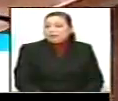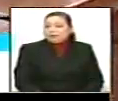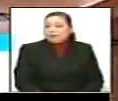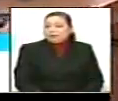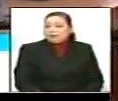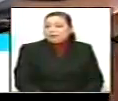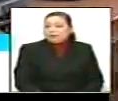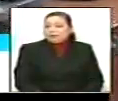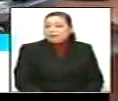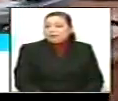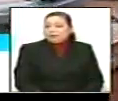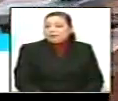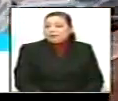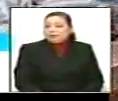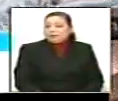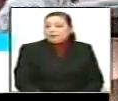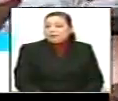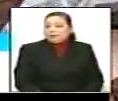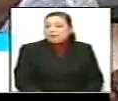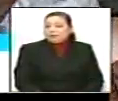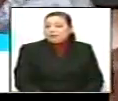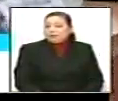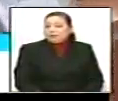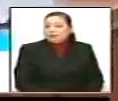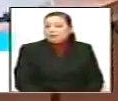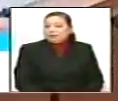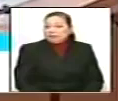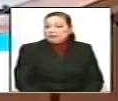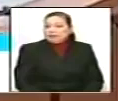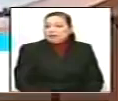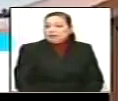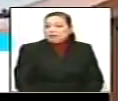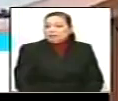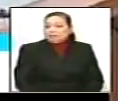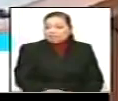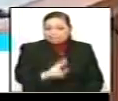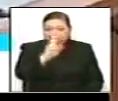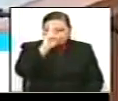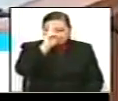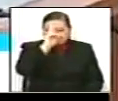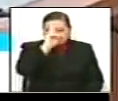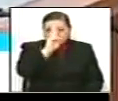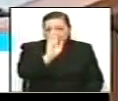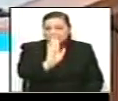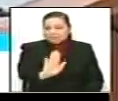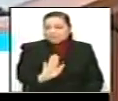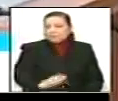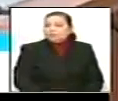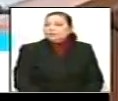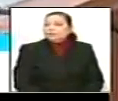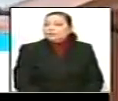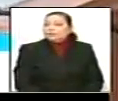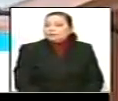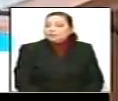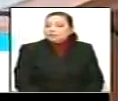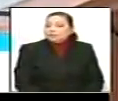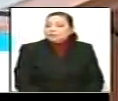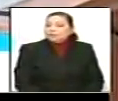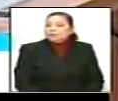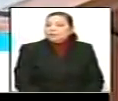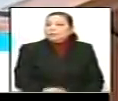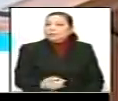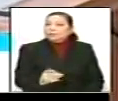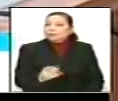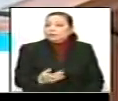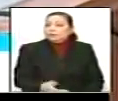Contraloría? Doctor, para que pueda contestar. Siempre con su venia, señora presidenta. Me voy a permitir